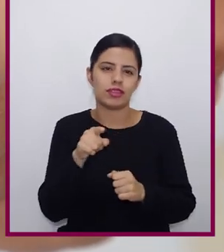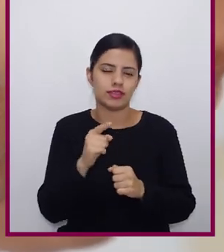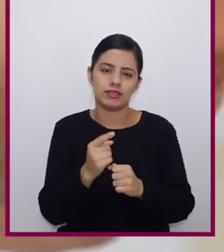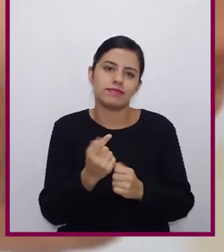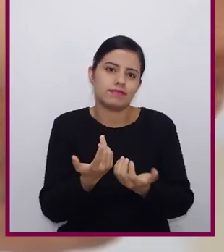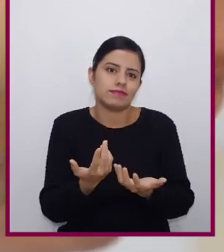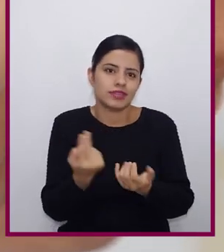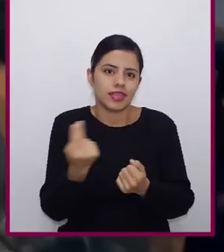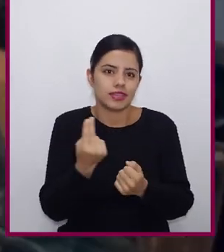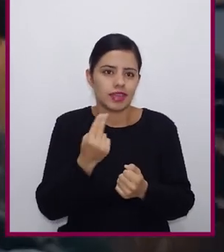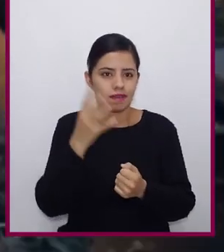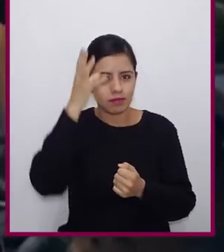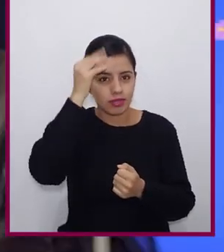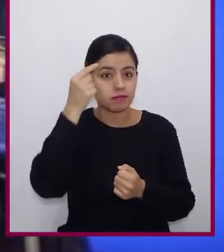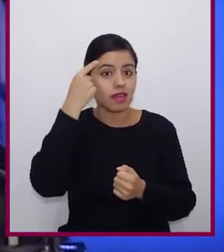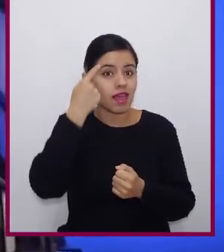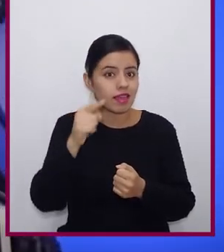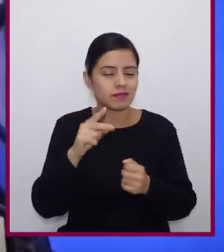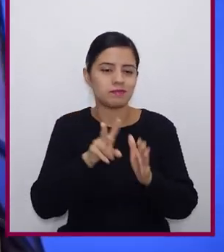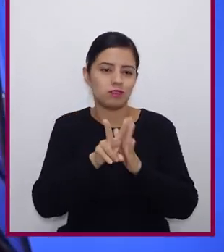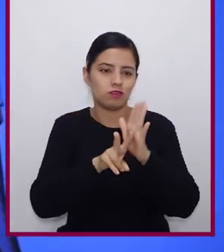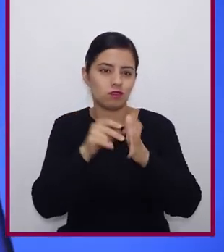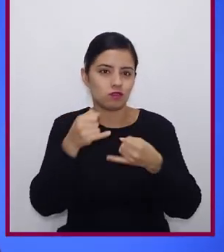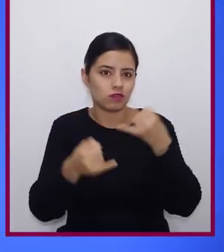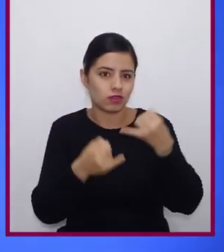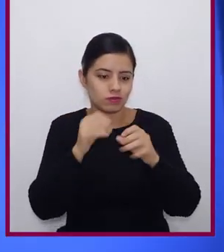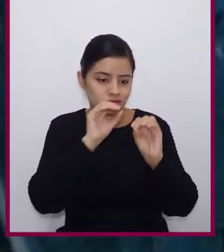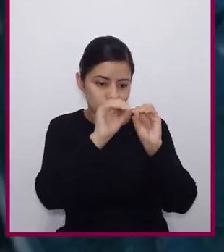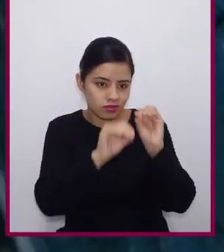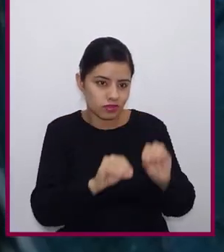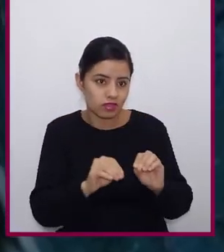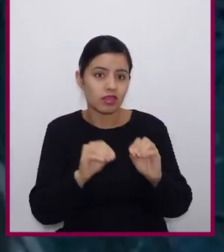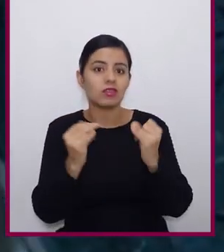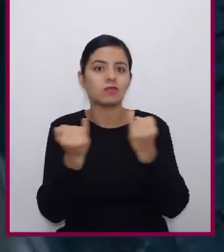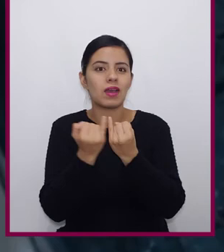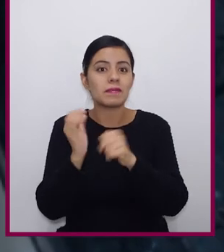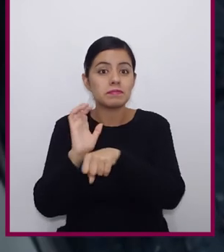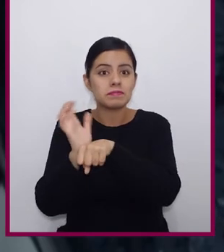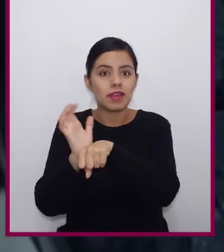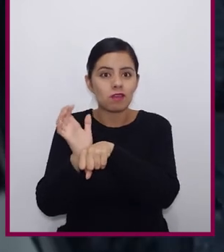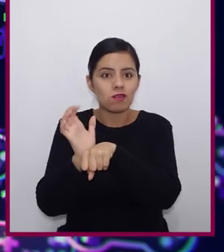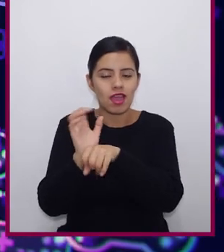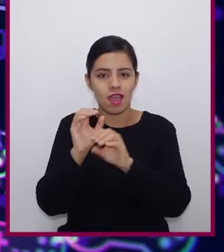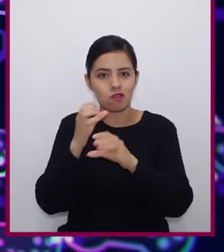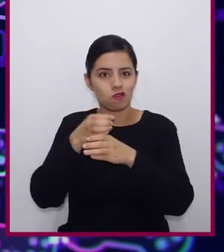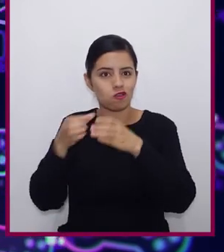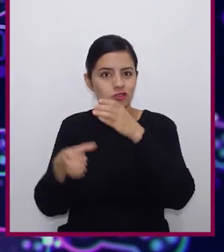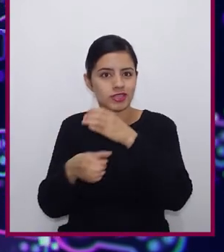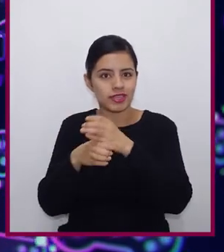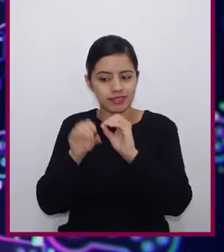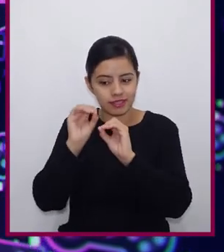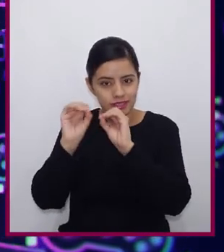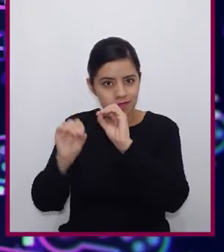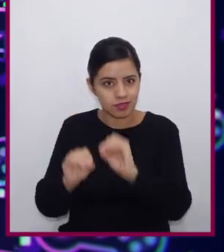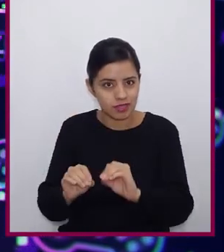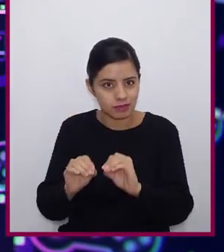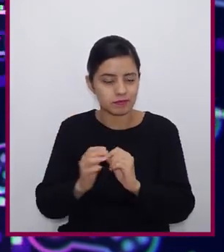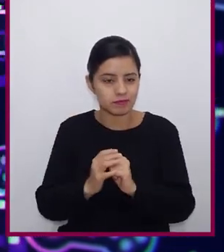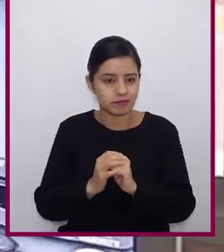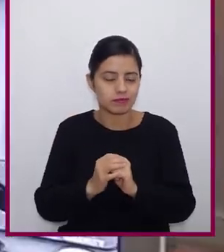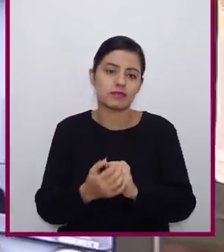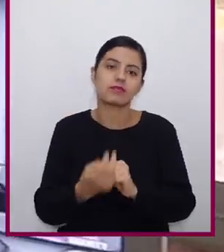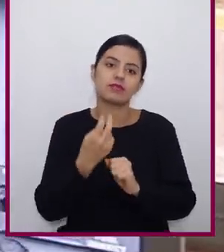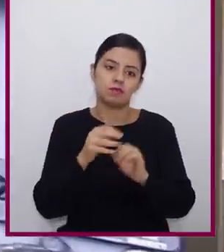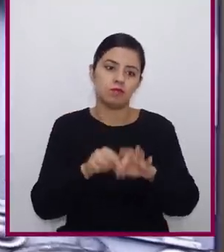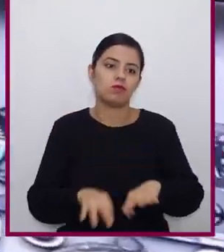los videojuegos y los efectos especiales en las películas. Pero este invento fue de suma